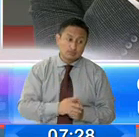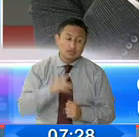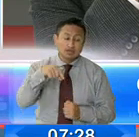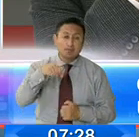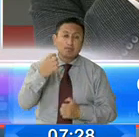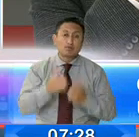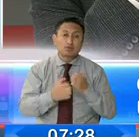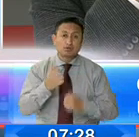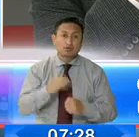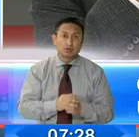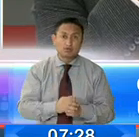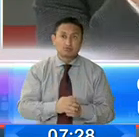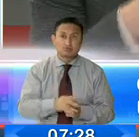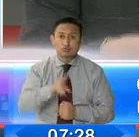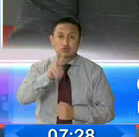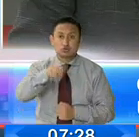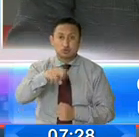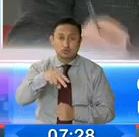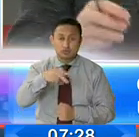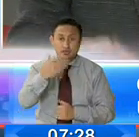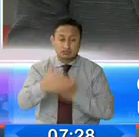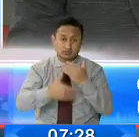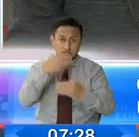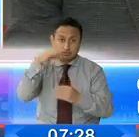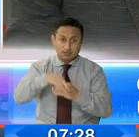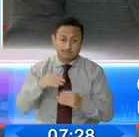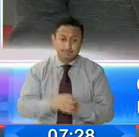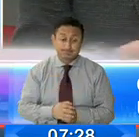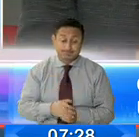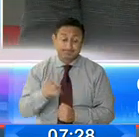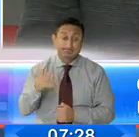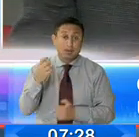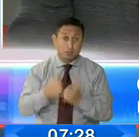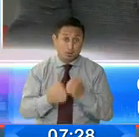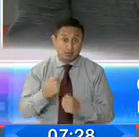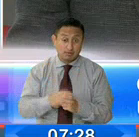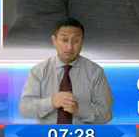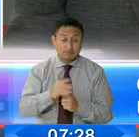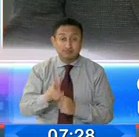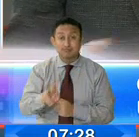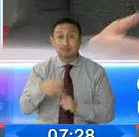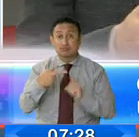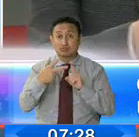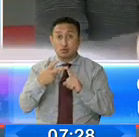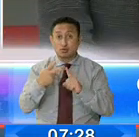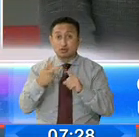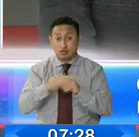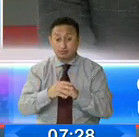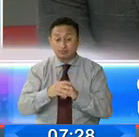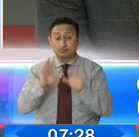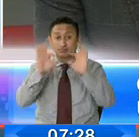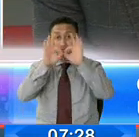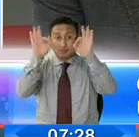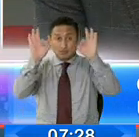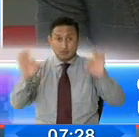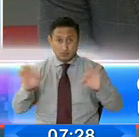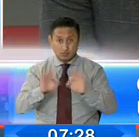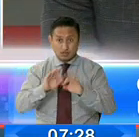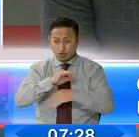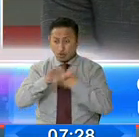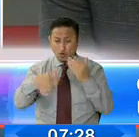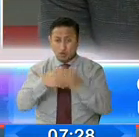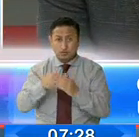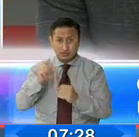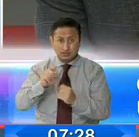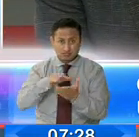que estamos a menos de 2 meses del proceso electoral. Y ese es el problema más grave, porque viene el otro tema de las impresiones de todo el material gráfico que se